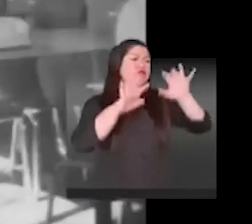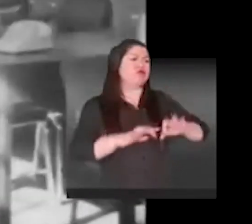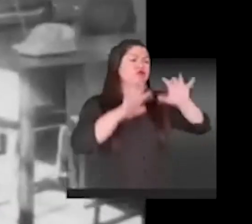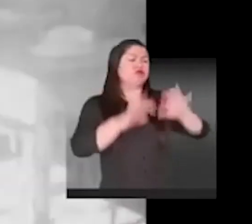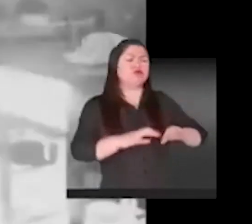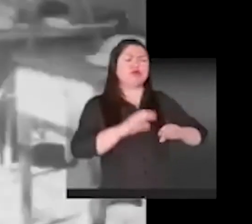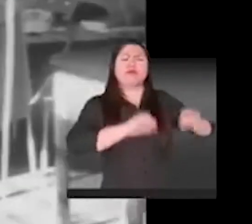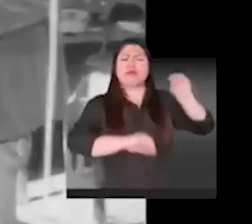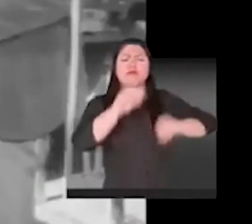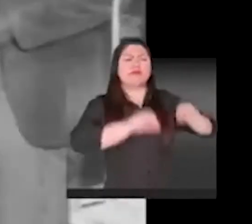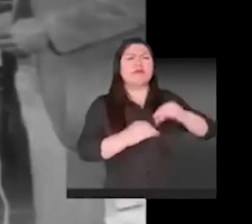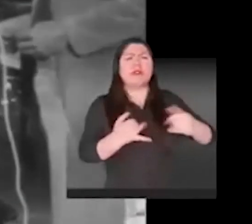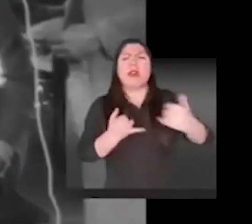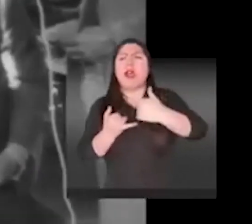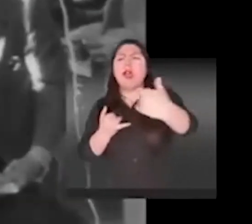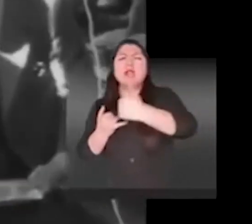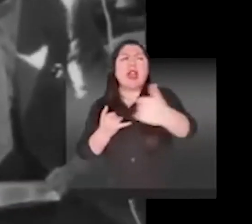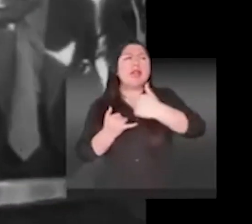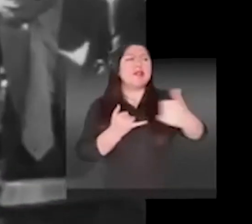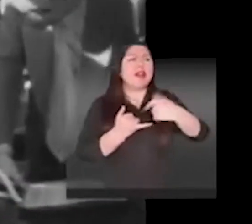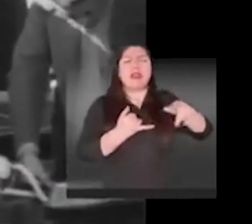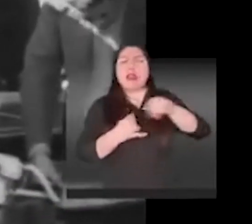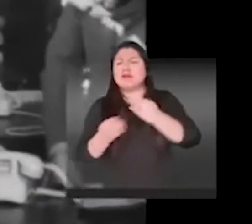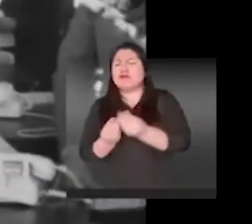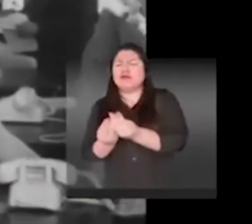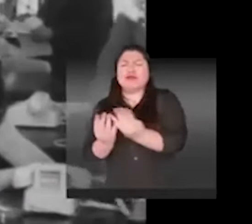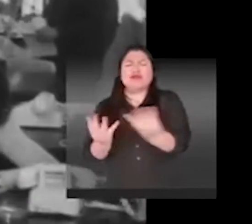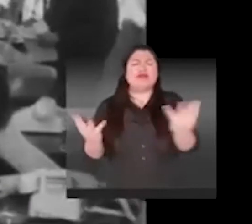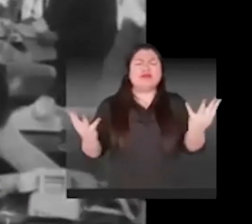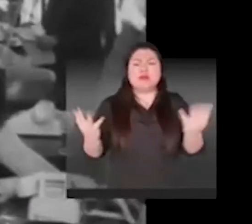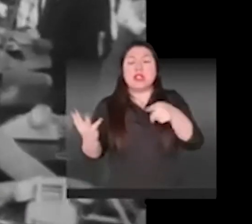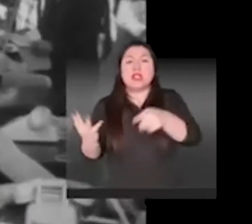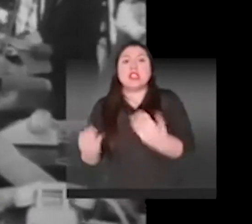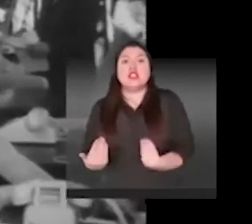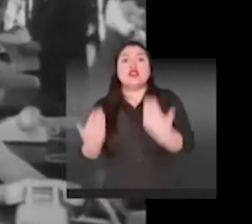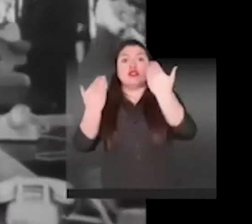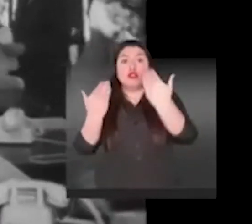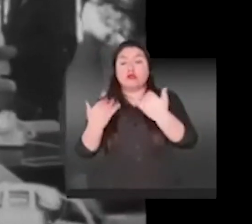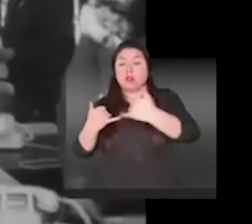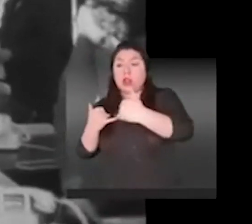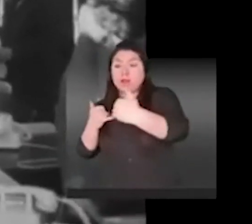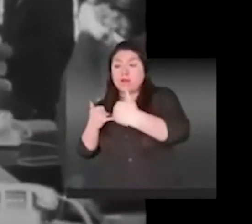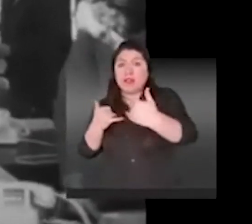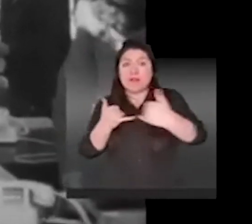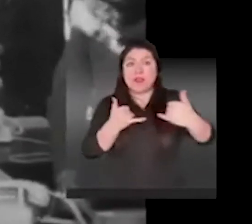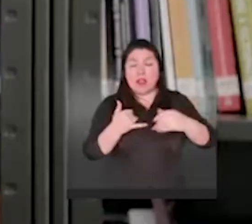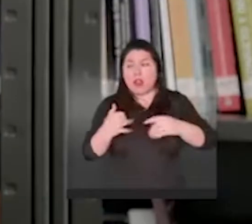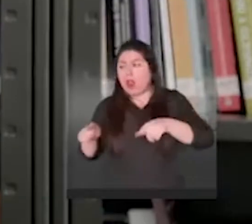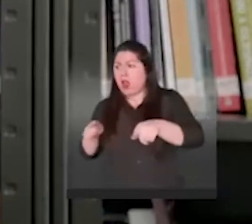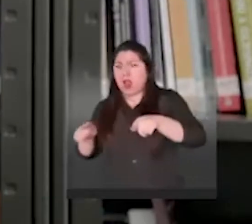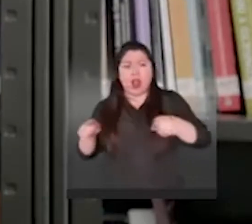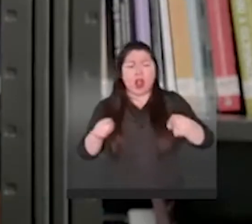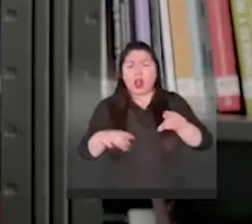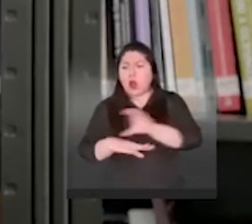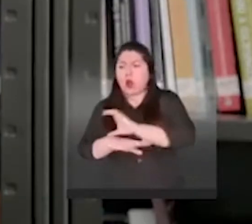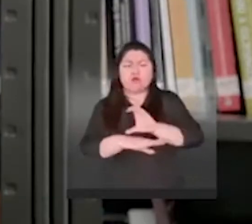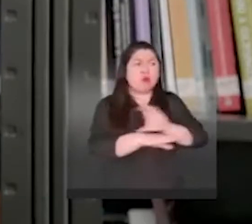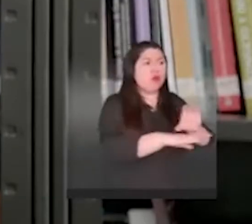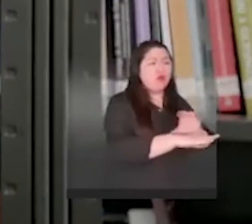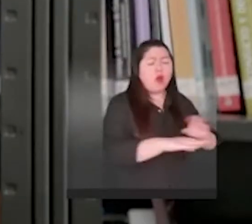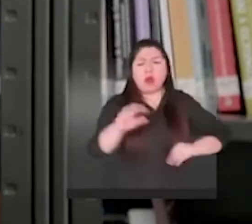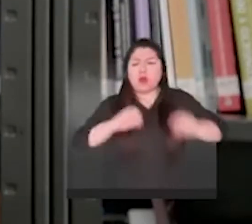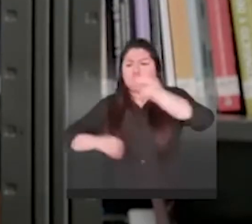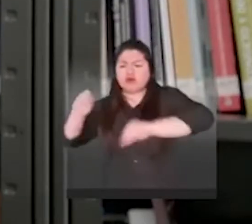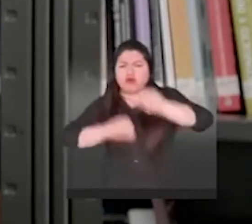Era la época en que una maraña de cables telefónicos servían de base para recolectar los datos de las elecciones de cada región. Hasta